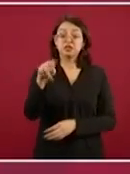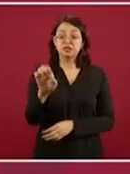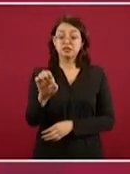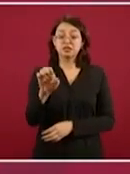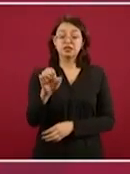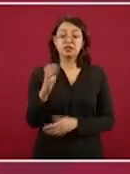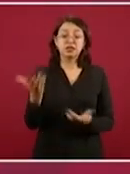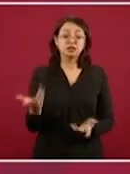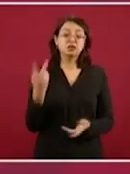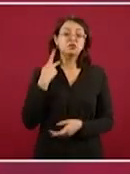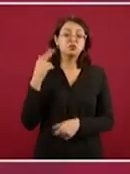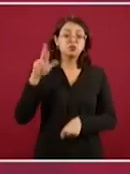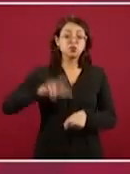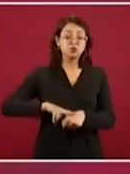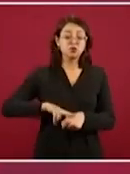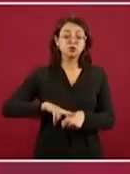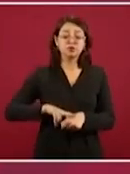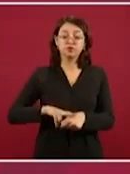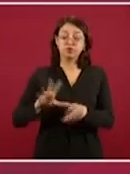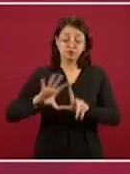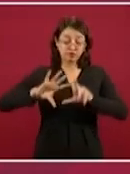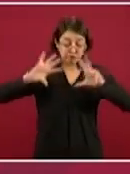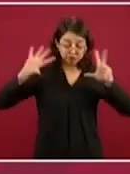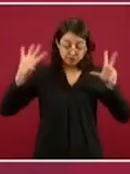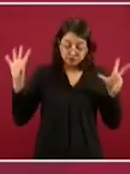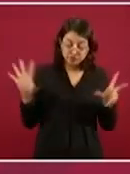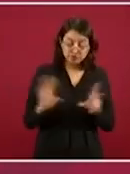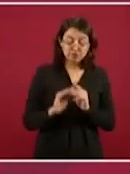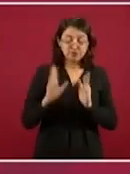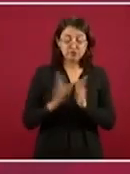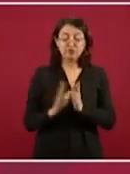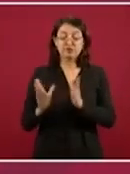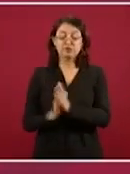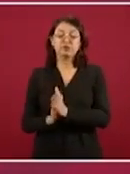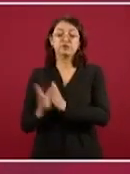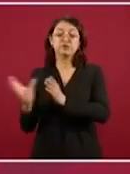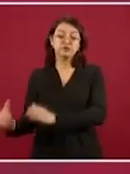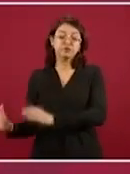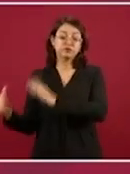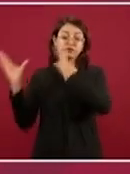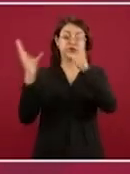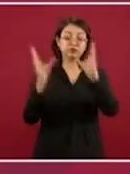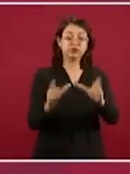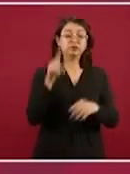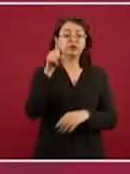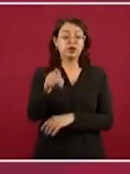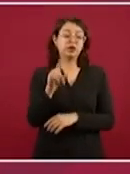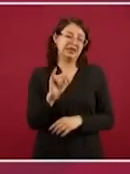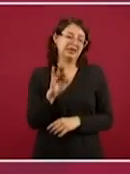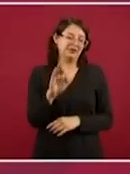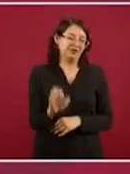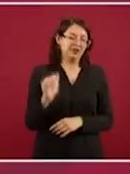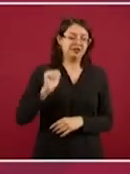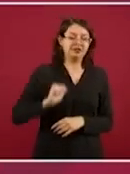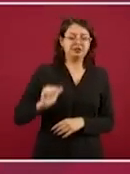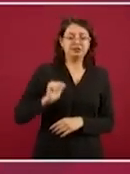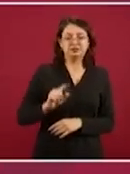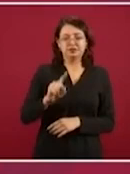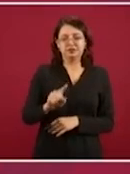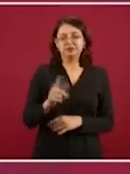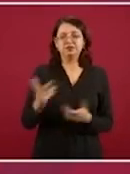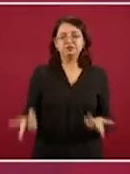Bueno, la Procuraduría envió toda la documentación al Instituto Electoral. ¿Qué